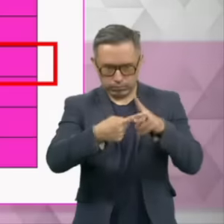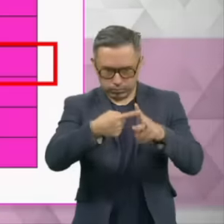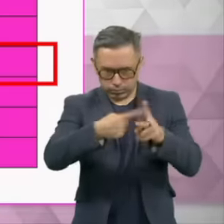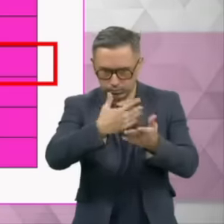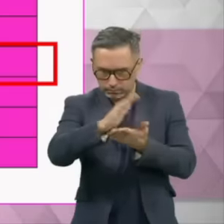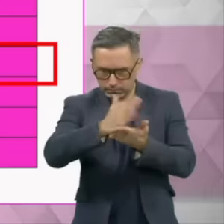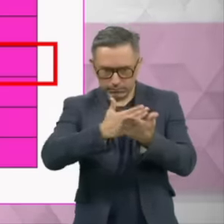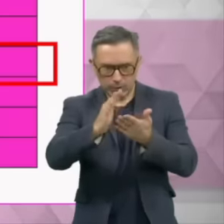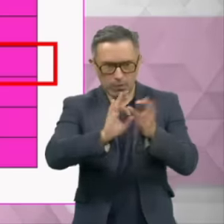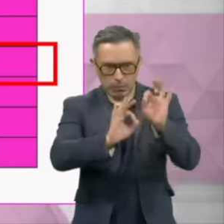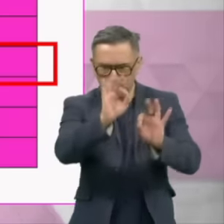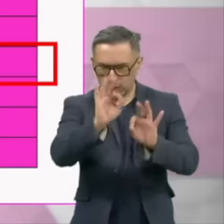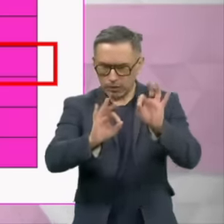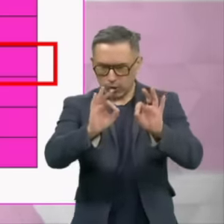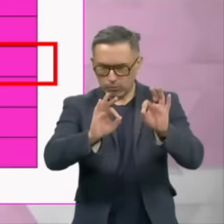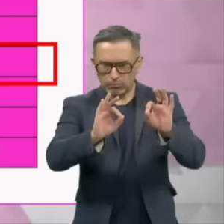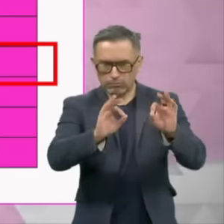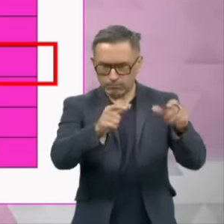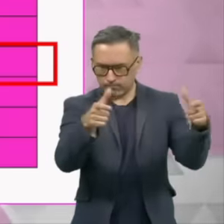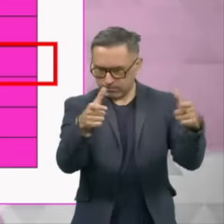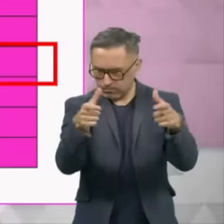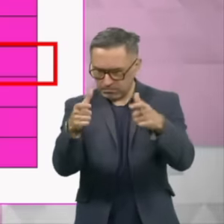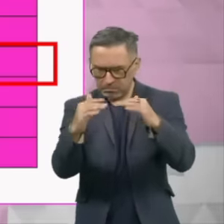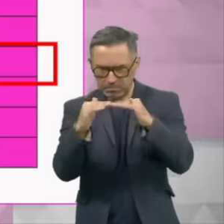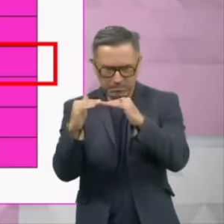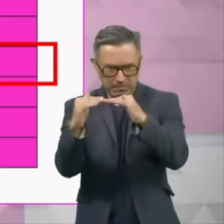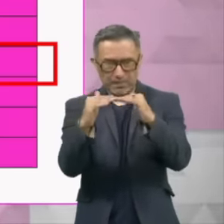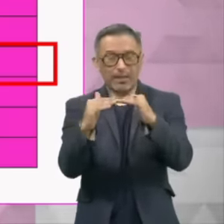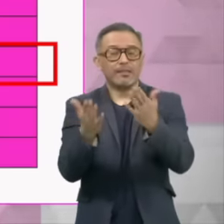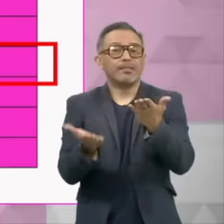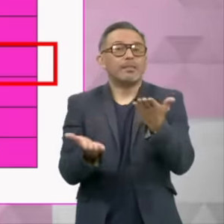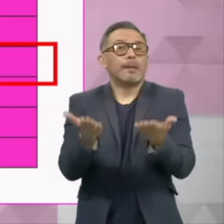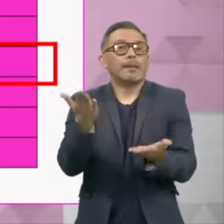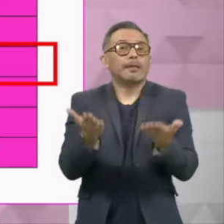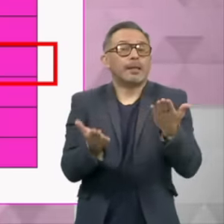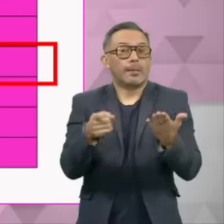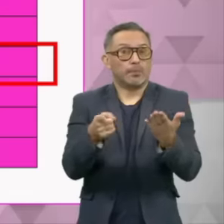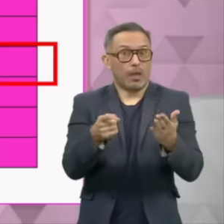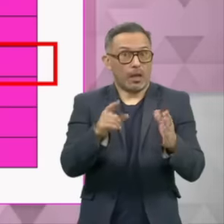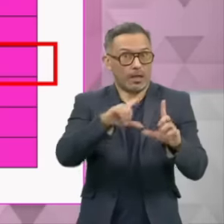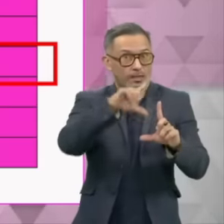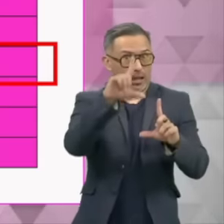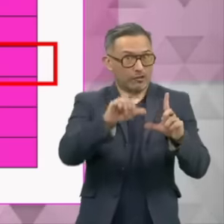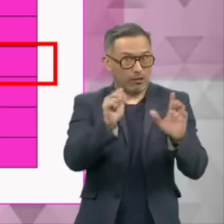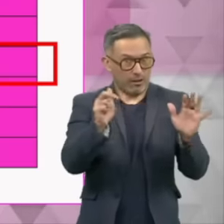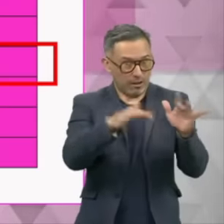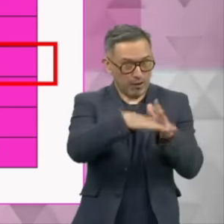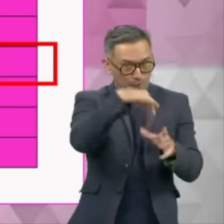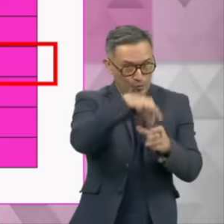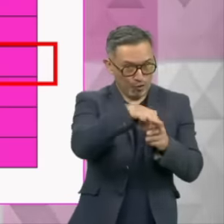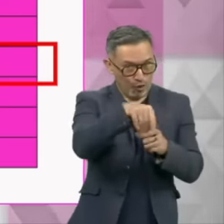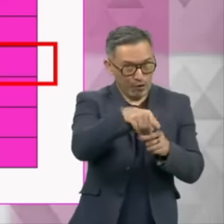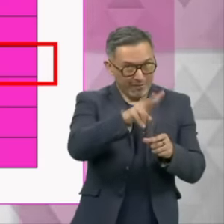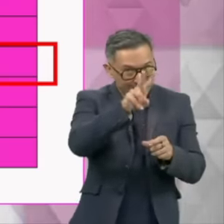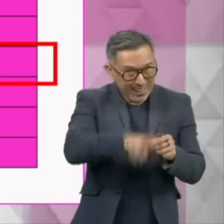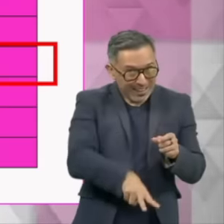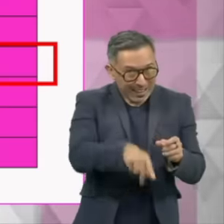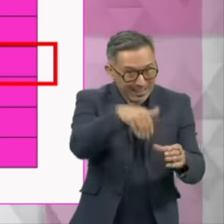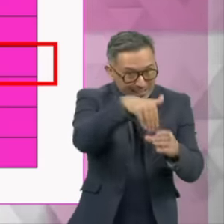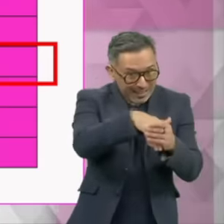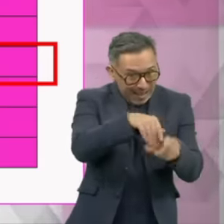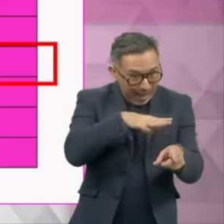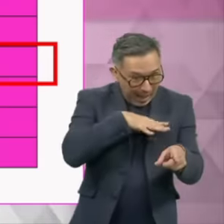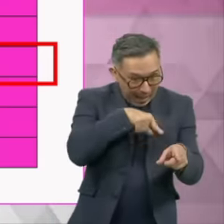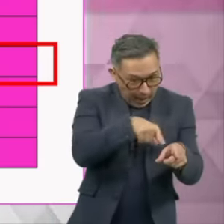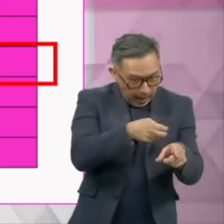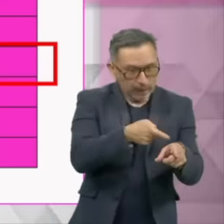efectivamente proporcional respecto de los votos que realmente se depositaron en las urnas, lo que además